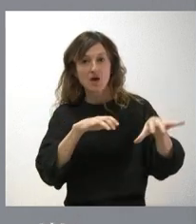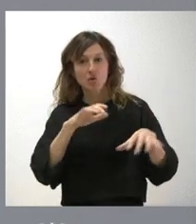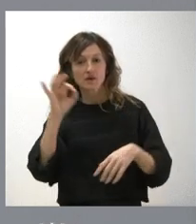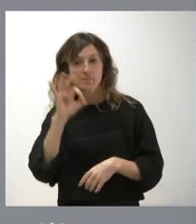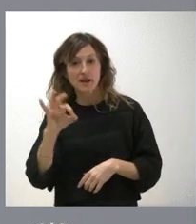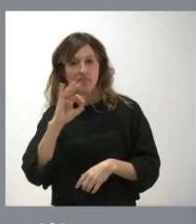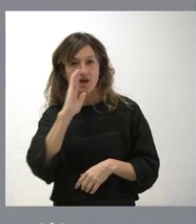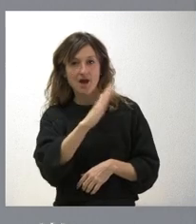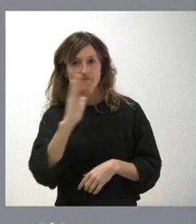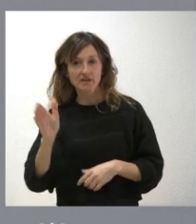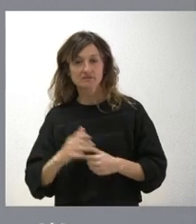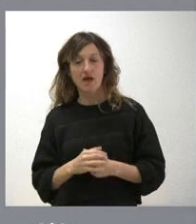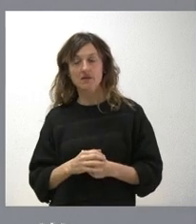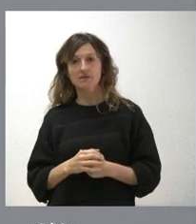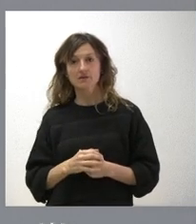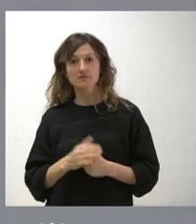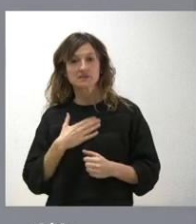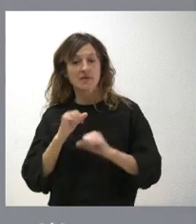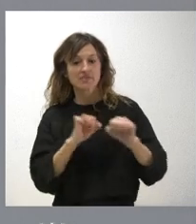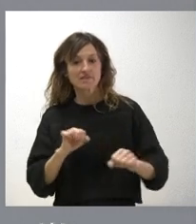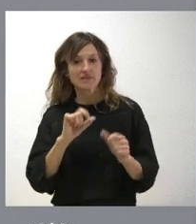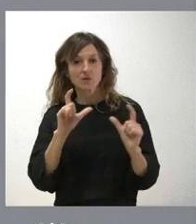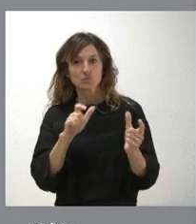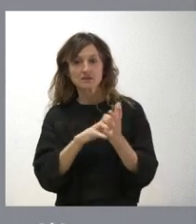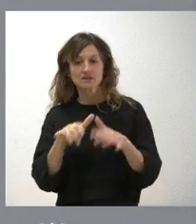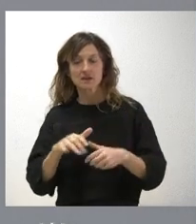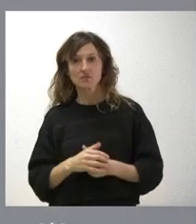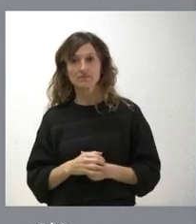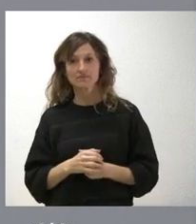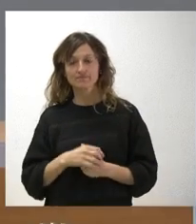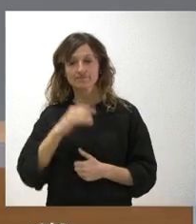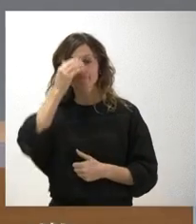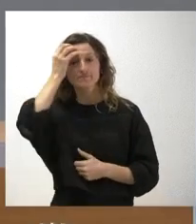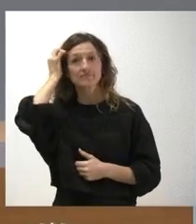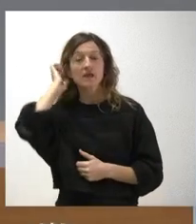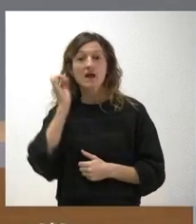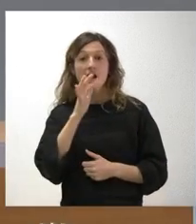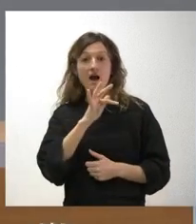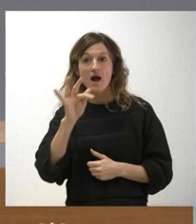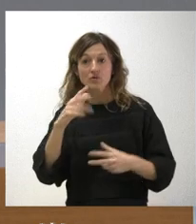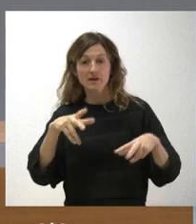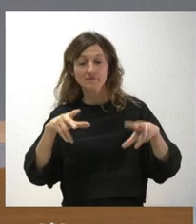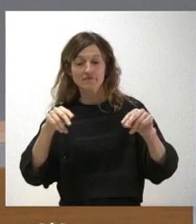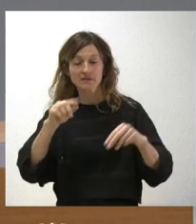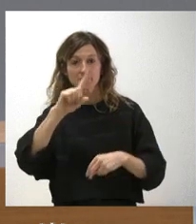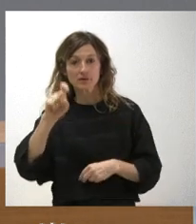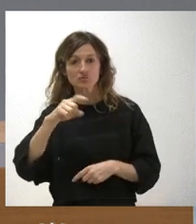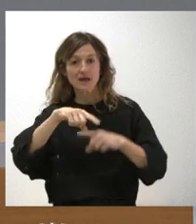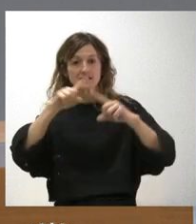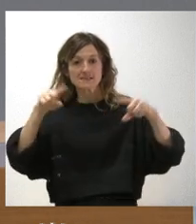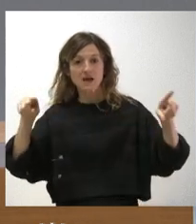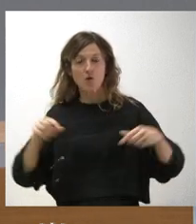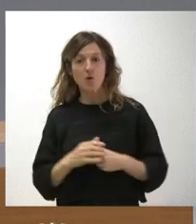perjudicadas y quien les ha defendido ha sido la junta de Castilla León pues vamos a cerrar este turno en Segovia con